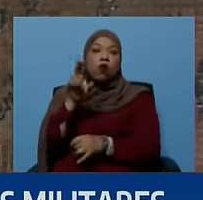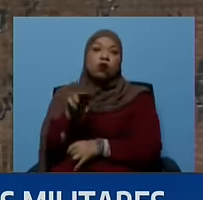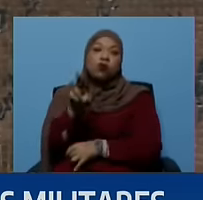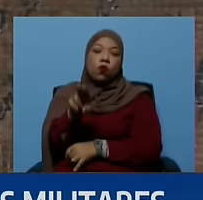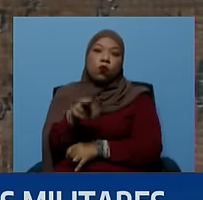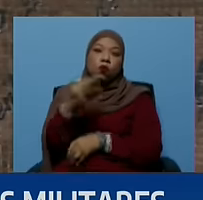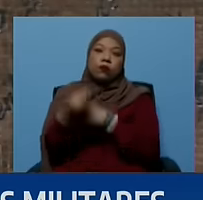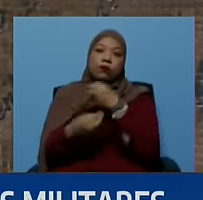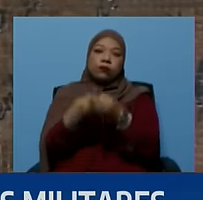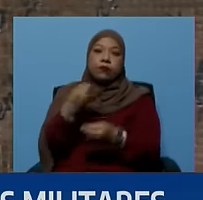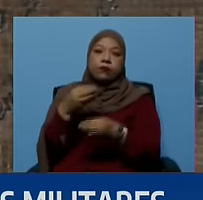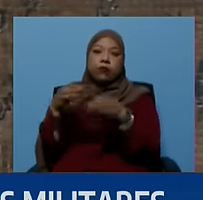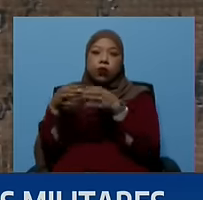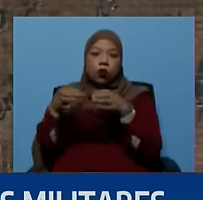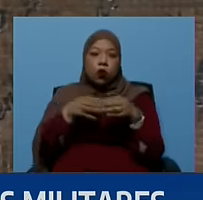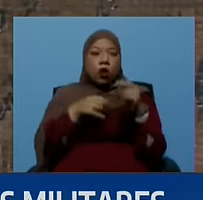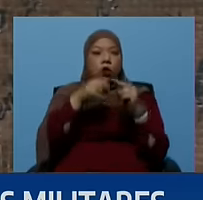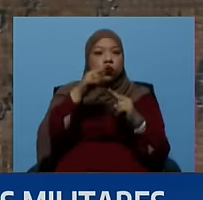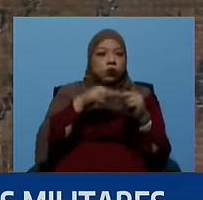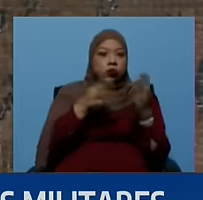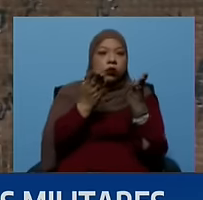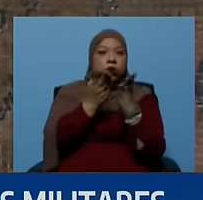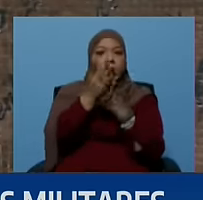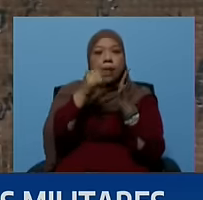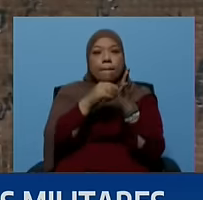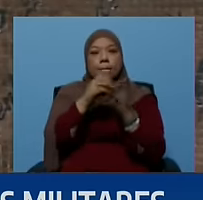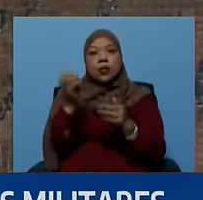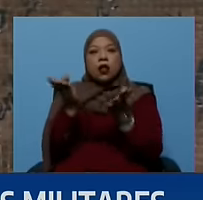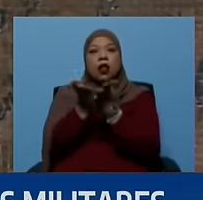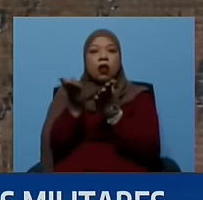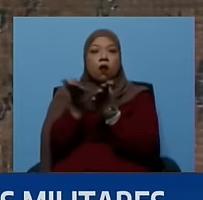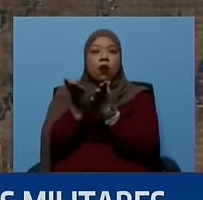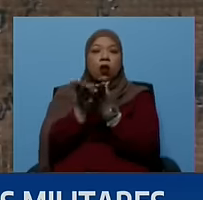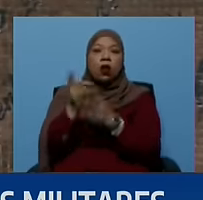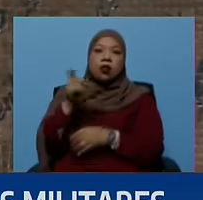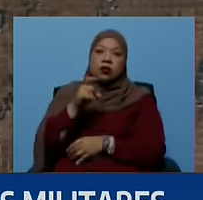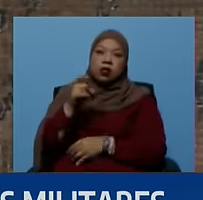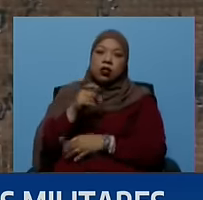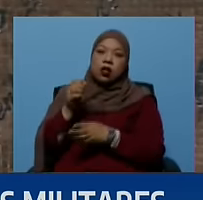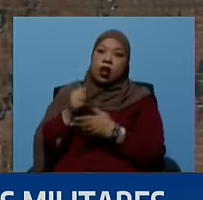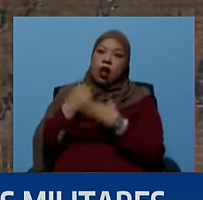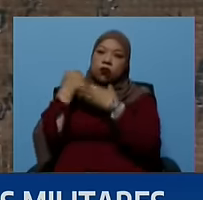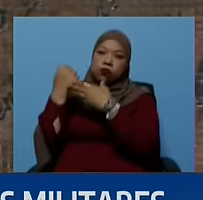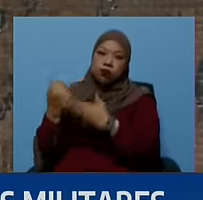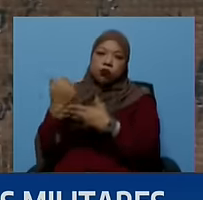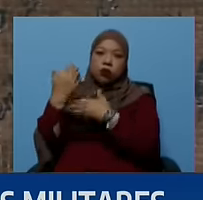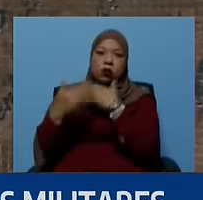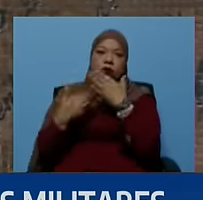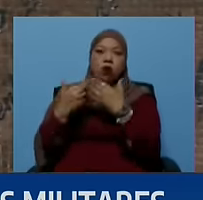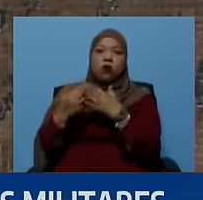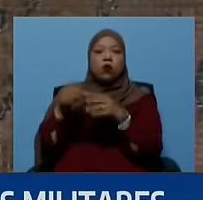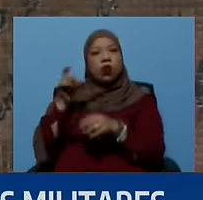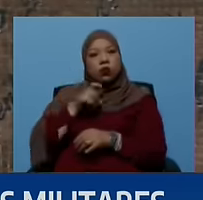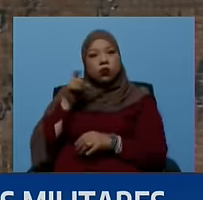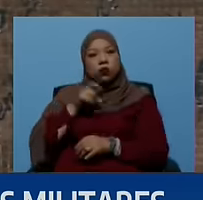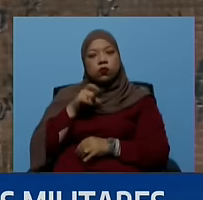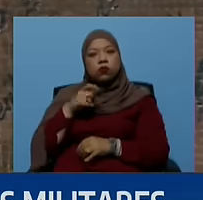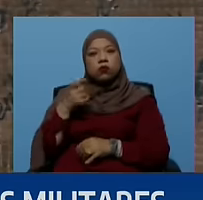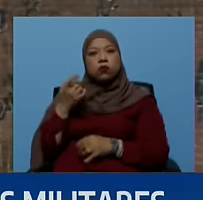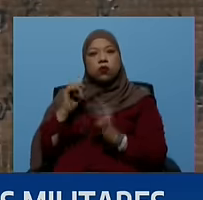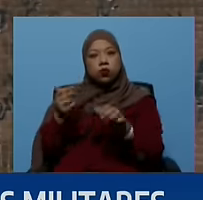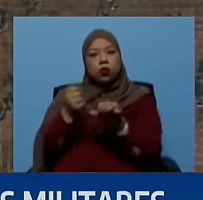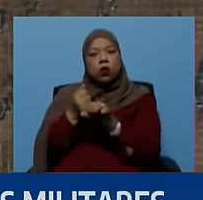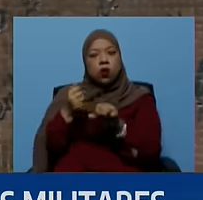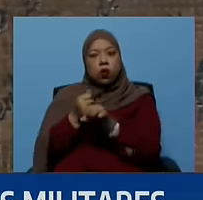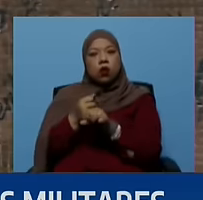se hubieran recuperado las miles de escuelas y liceos que hoy por hoy están recuperadas Están en fase